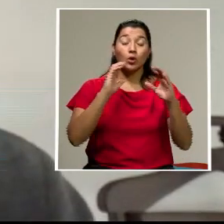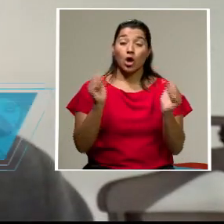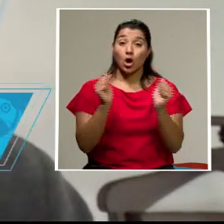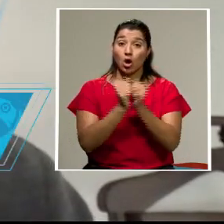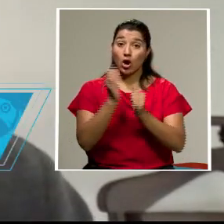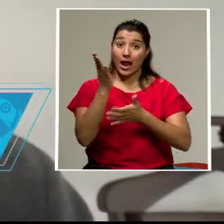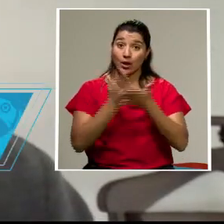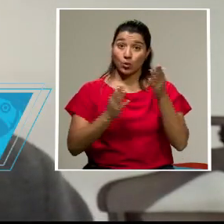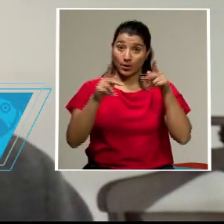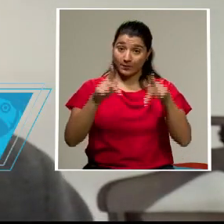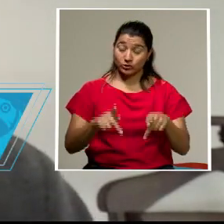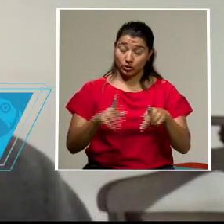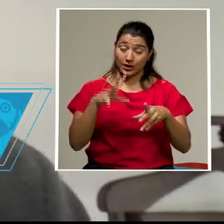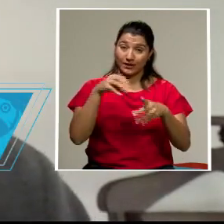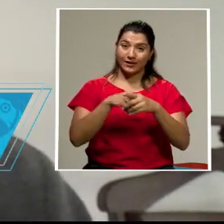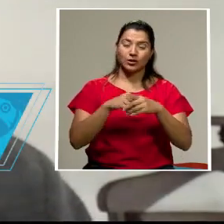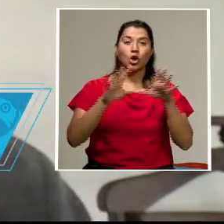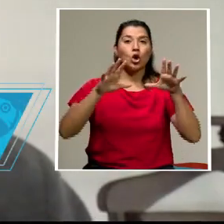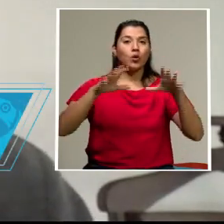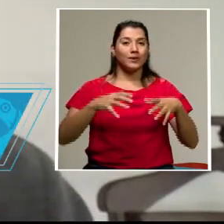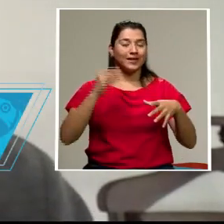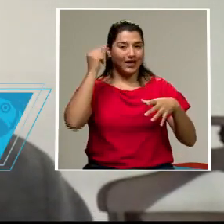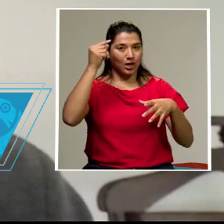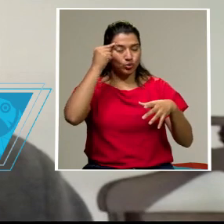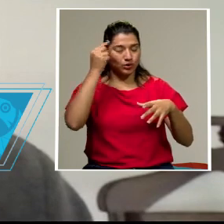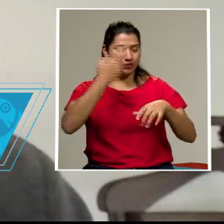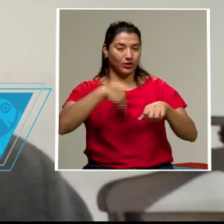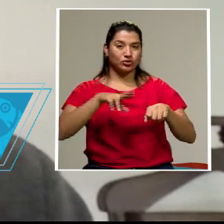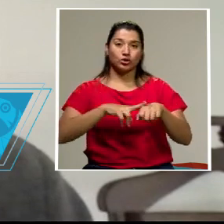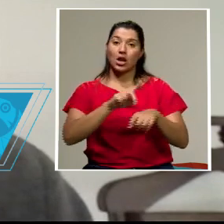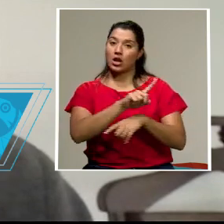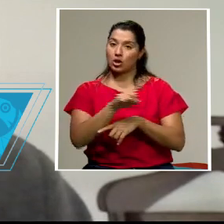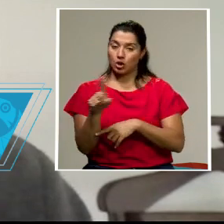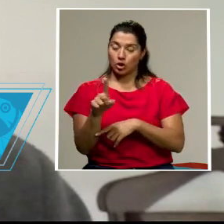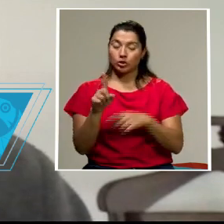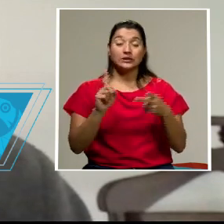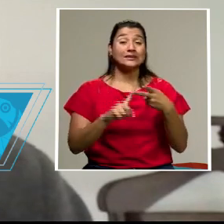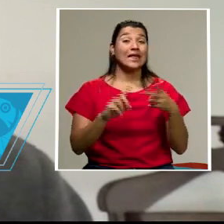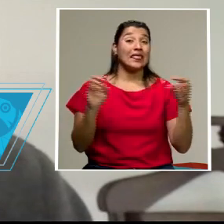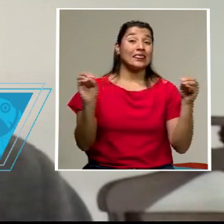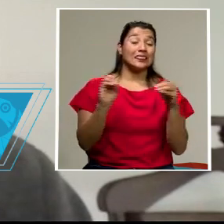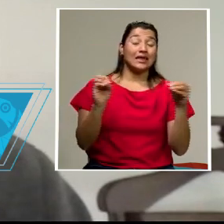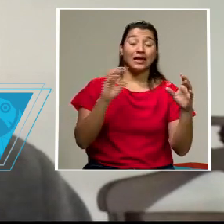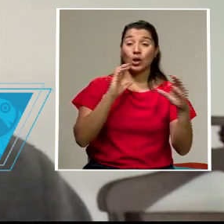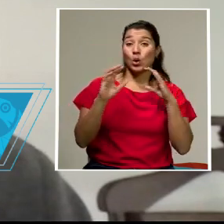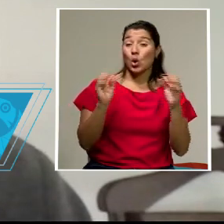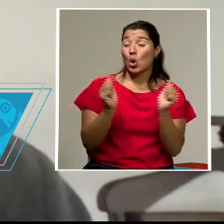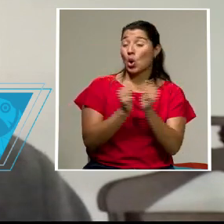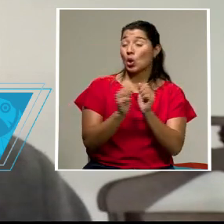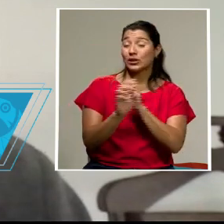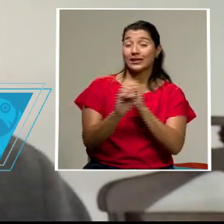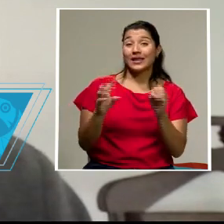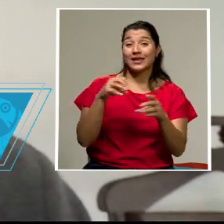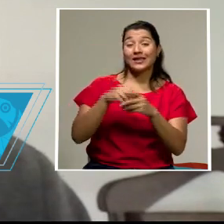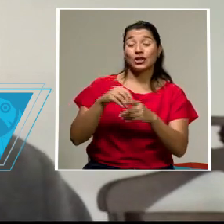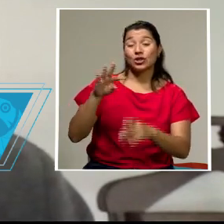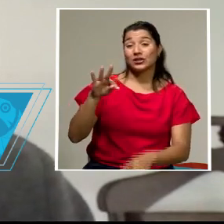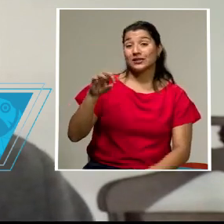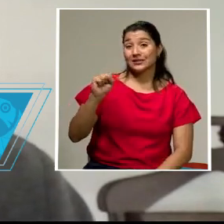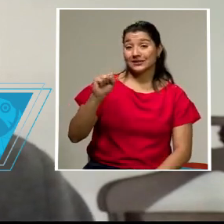del Comité Ejecutivo Nacional, no. Tampoco con nadie del Tribunal Electoral